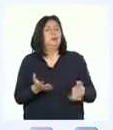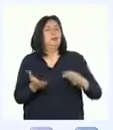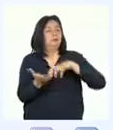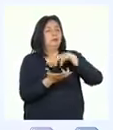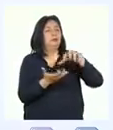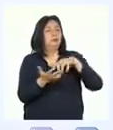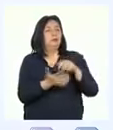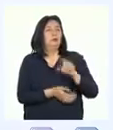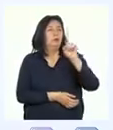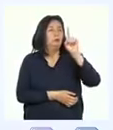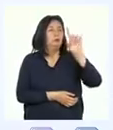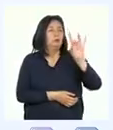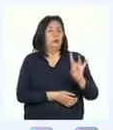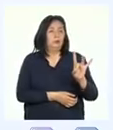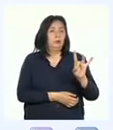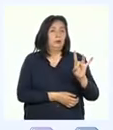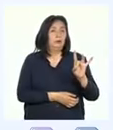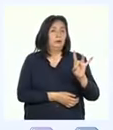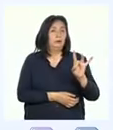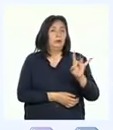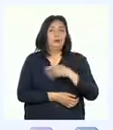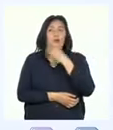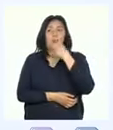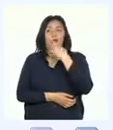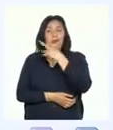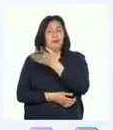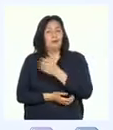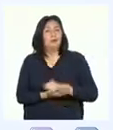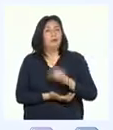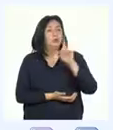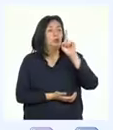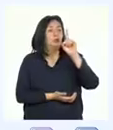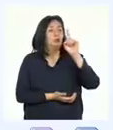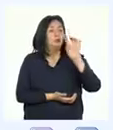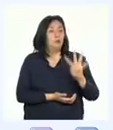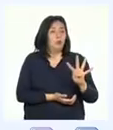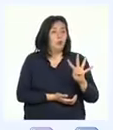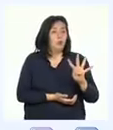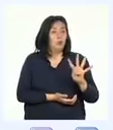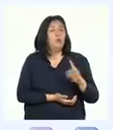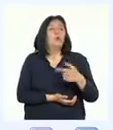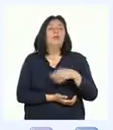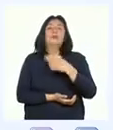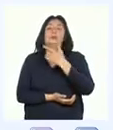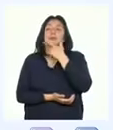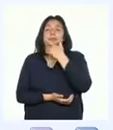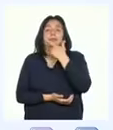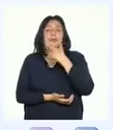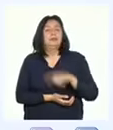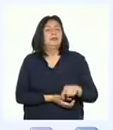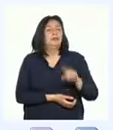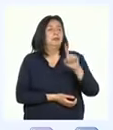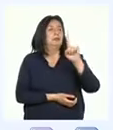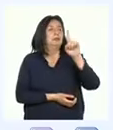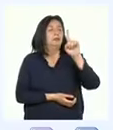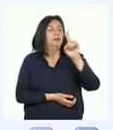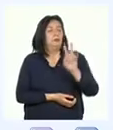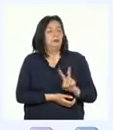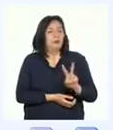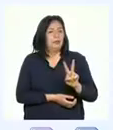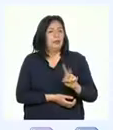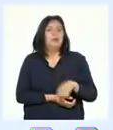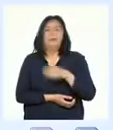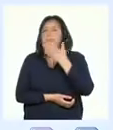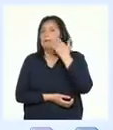mezclar 1/8 de galón de pintura roja, 1/4 de galón de pintura amarilla y medio galón de